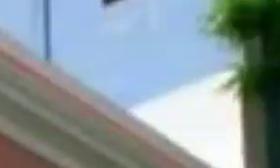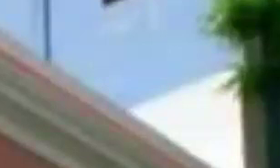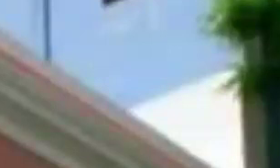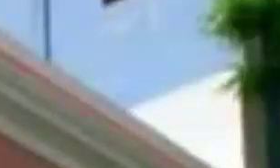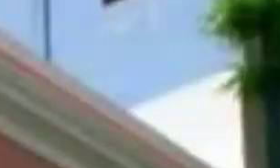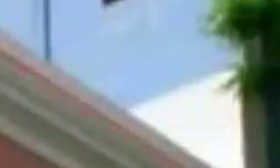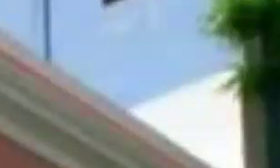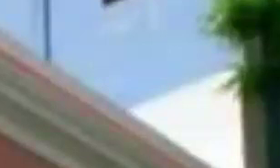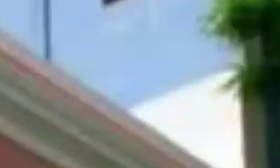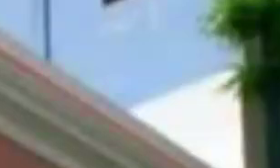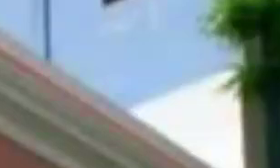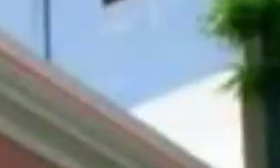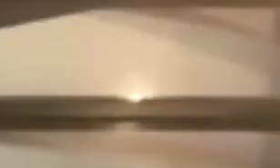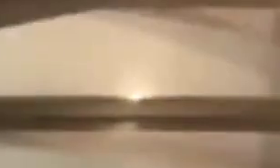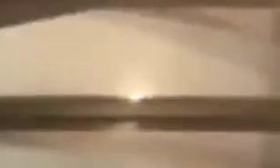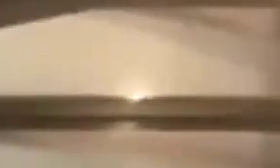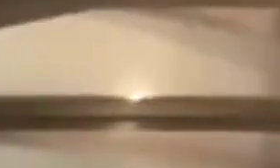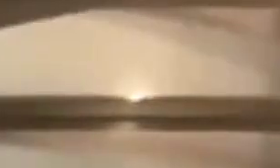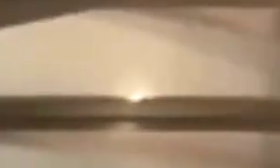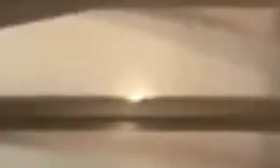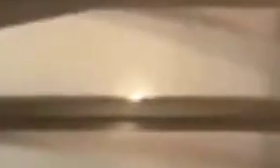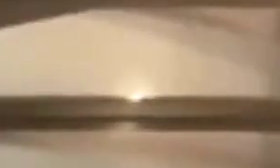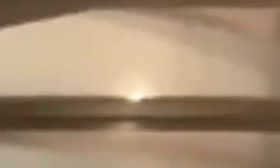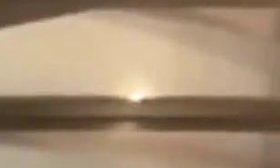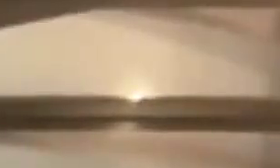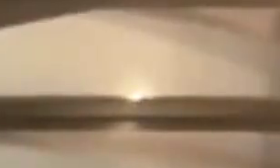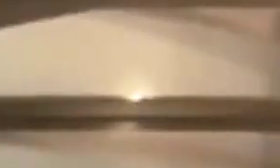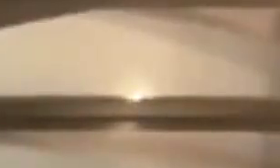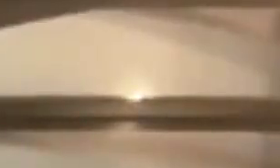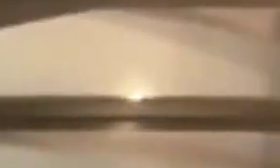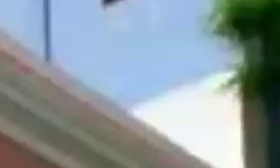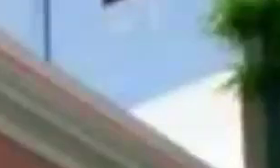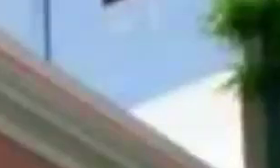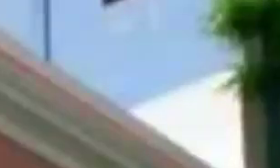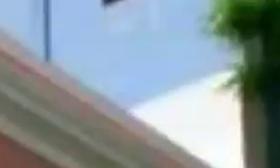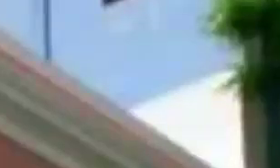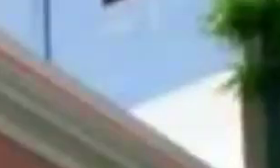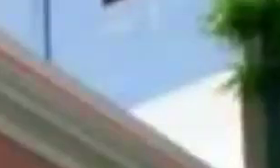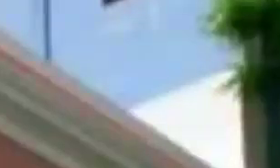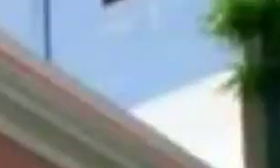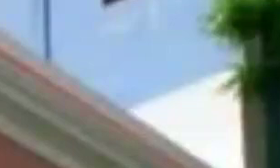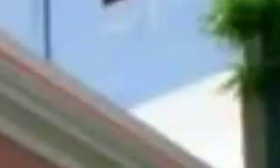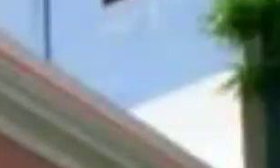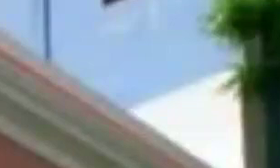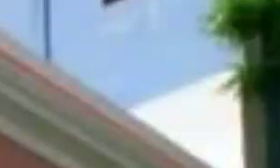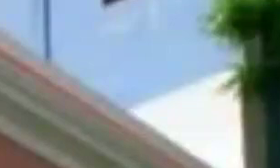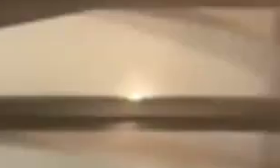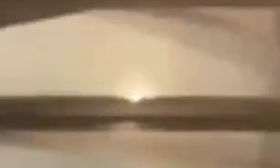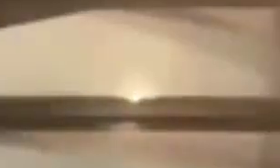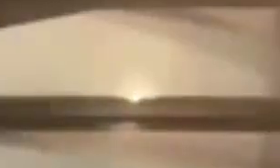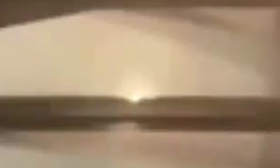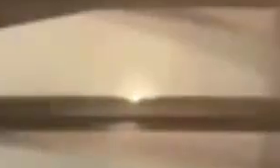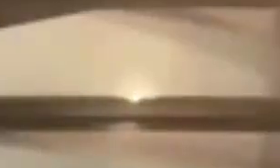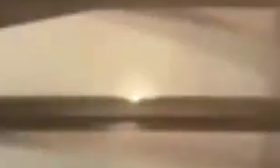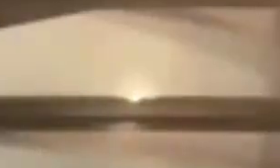por ser nuestra intérprete de señas. De Y verdad, como les indiqué, les esperamos el 30 de mayo en la charla besos tropicales. sobre